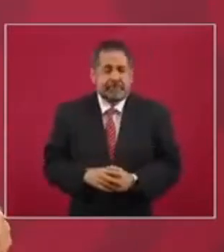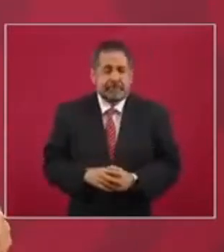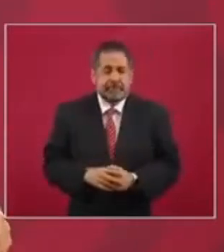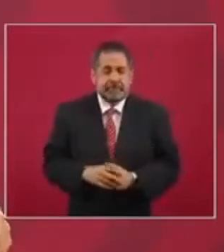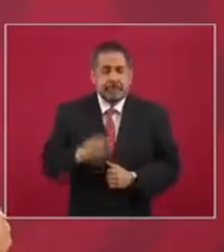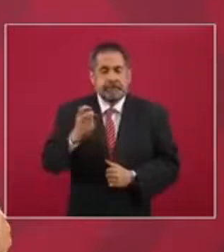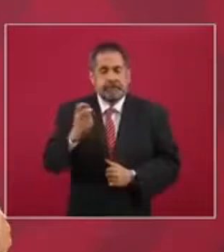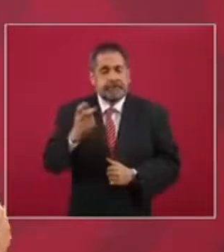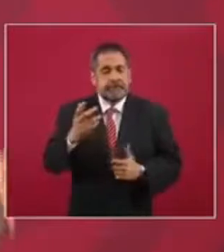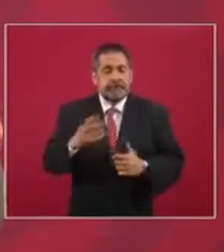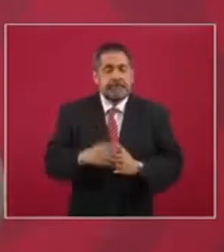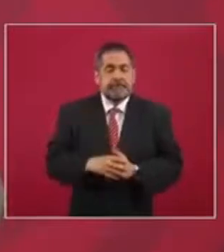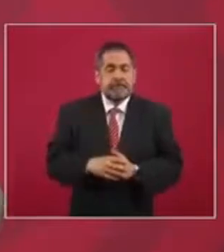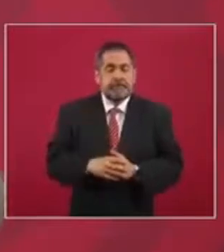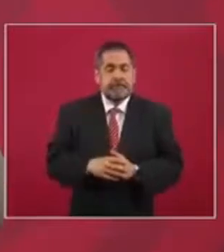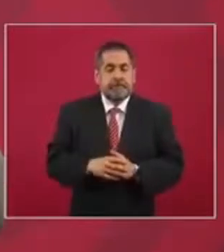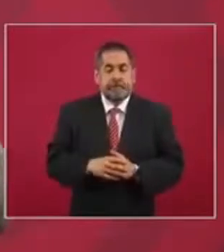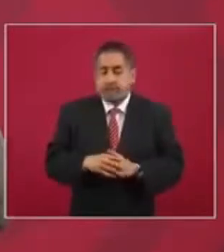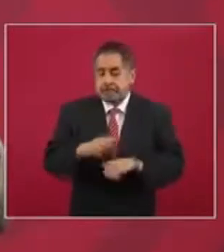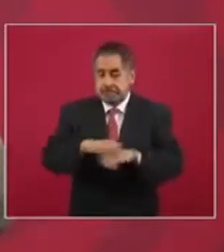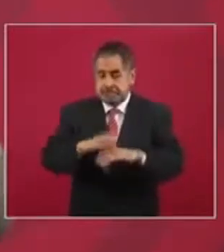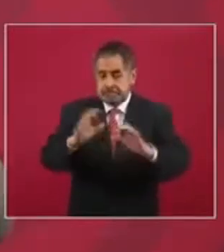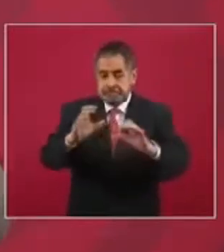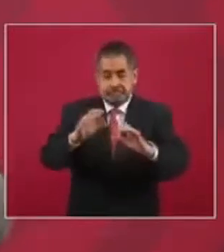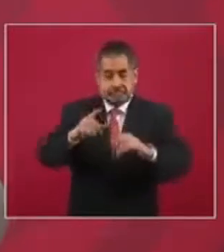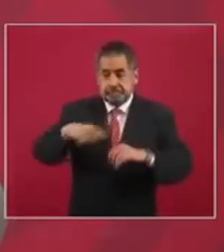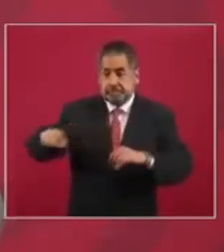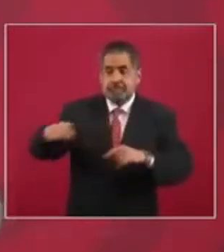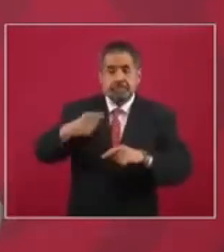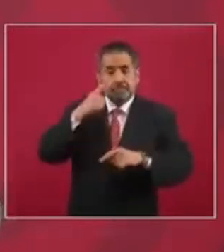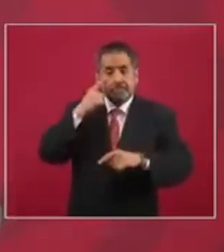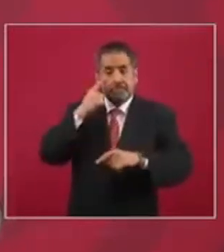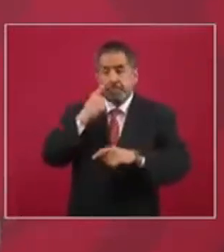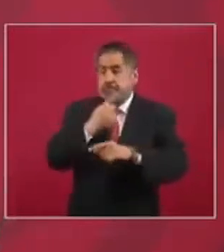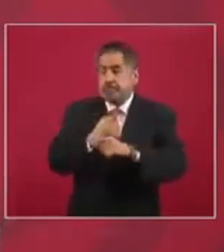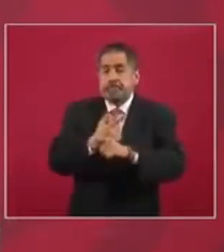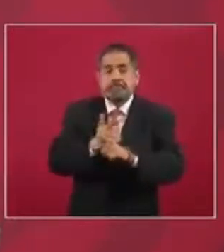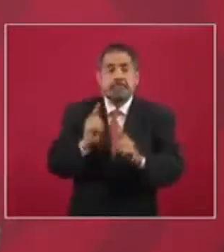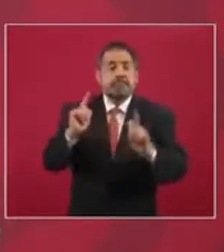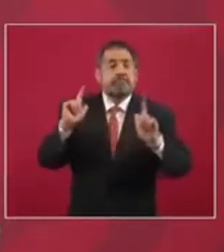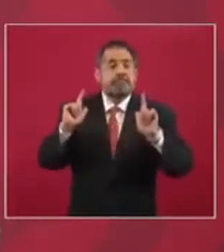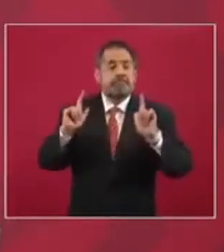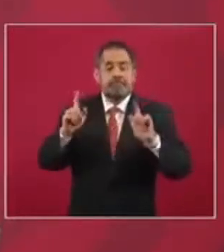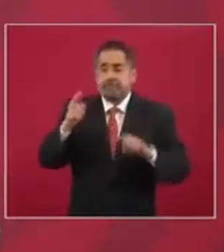Y hay que cuidar la libertad.